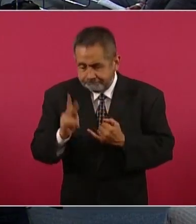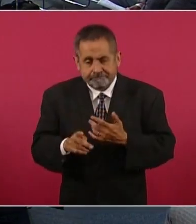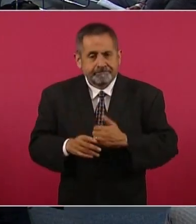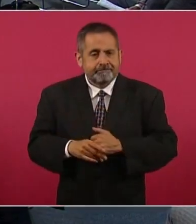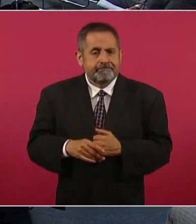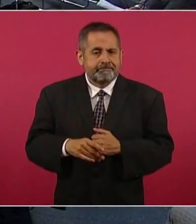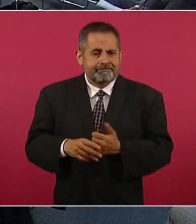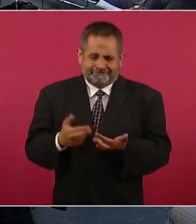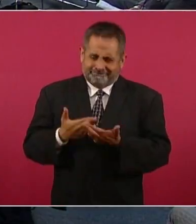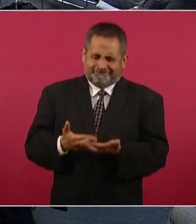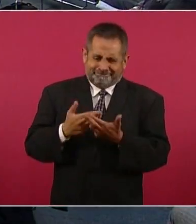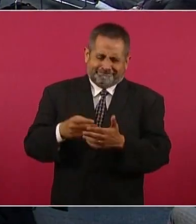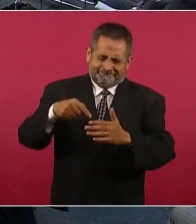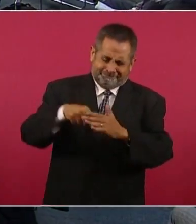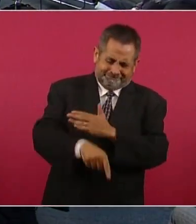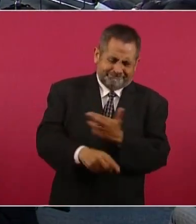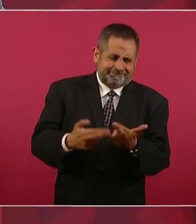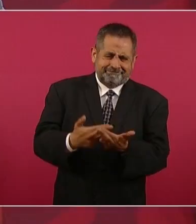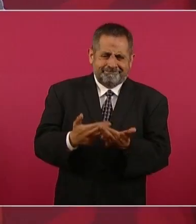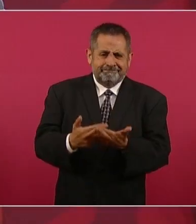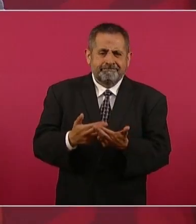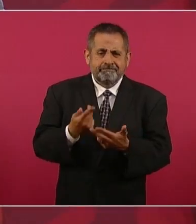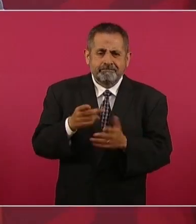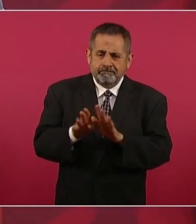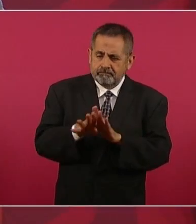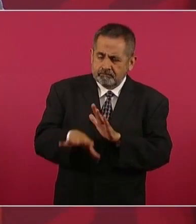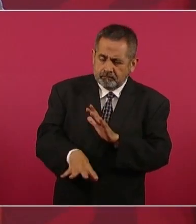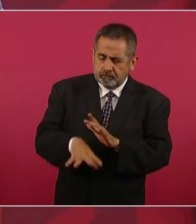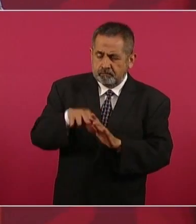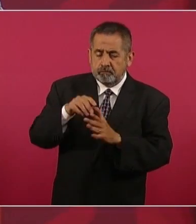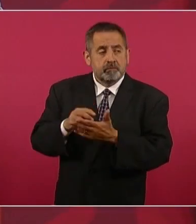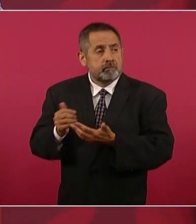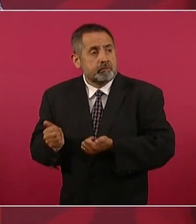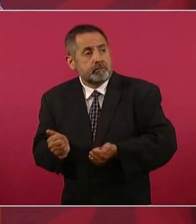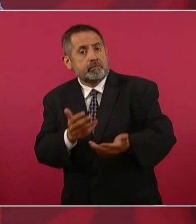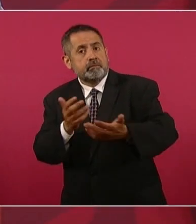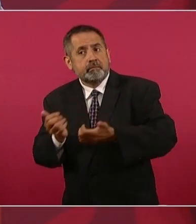Se puede tener gas, pero ¿cómo se transporta?